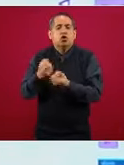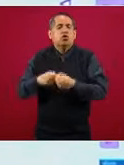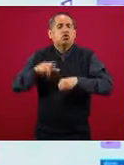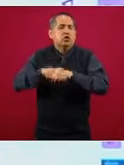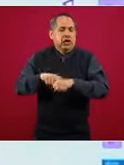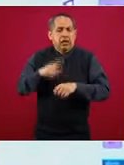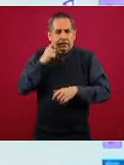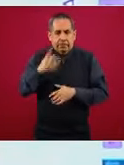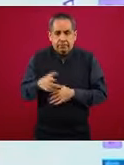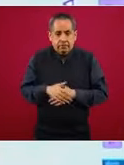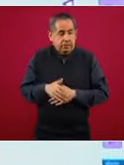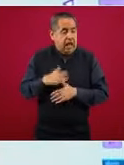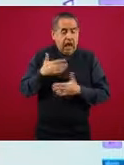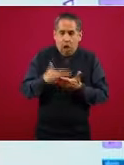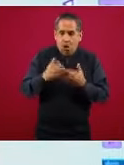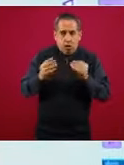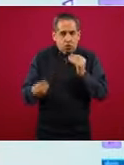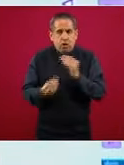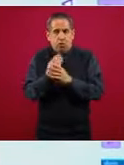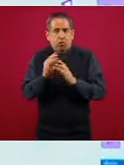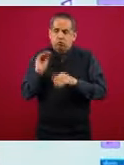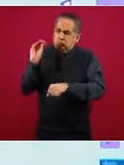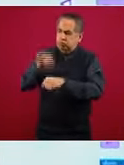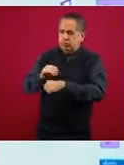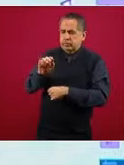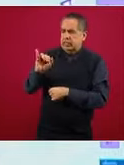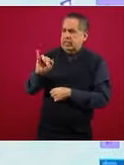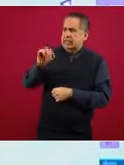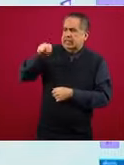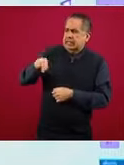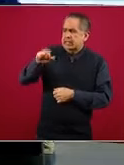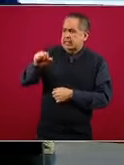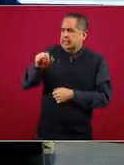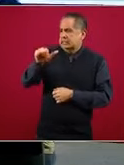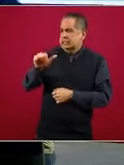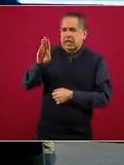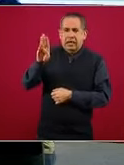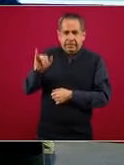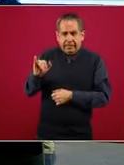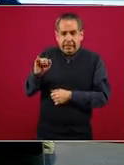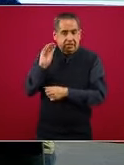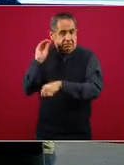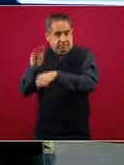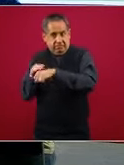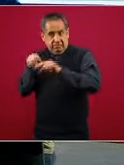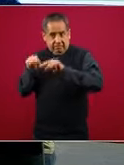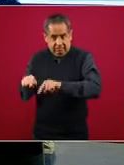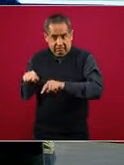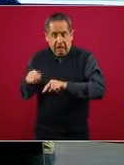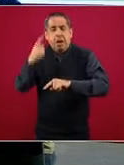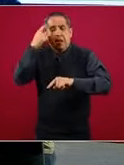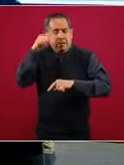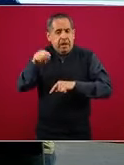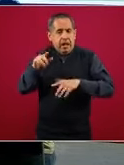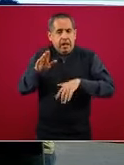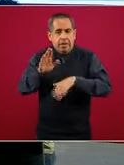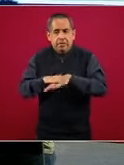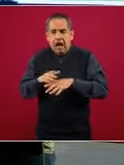en Salud, y se estableció el Instituto de Salud para el Bienestar con el propósito de tener